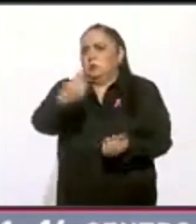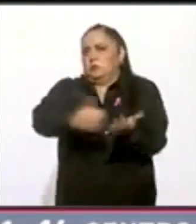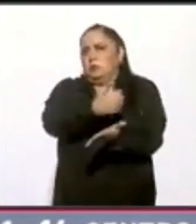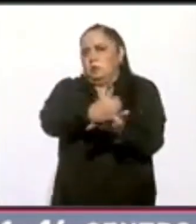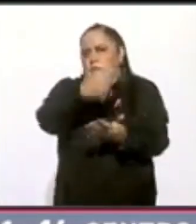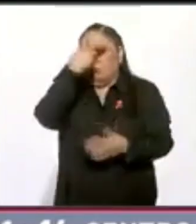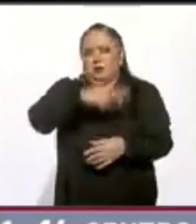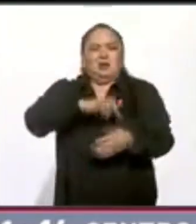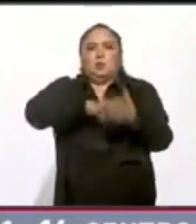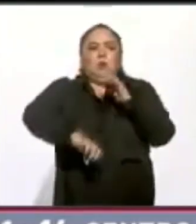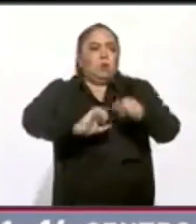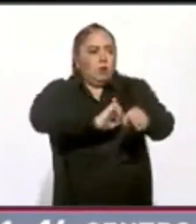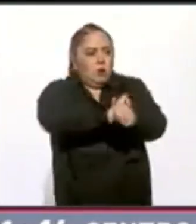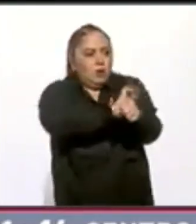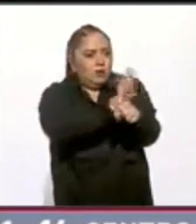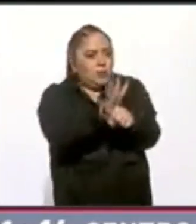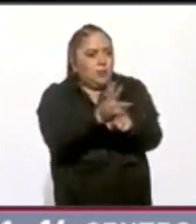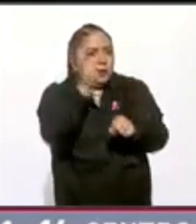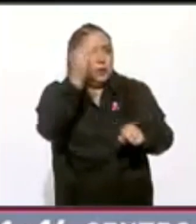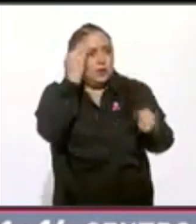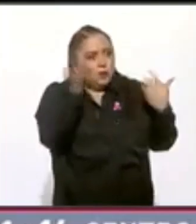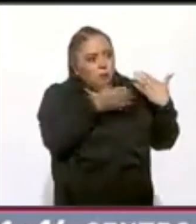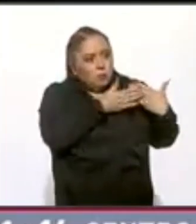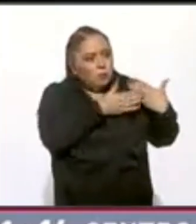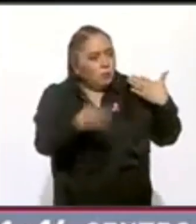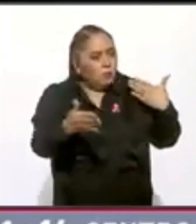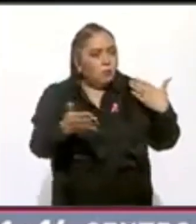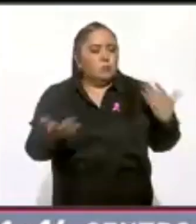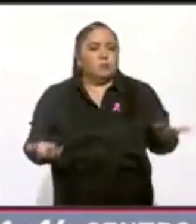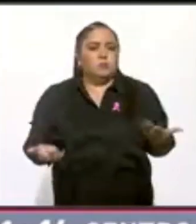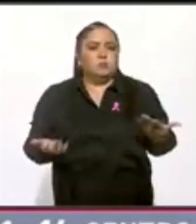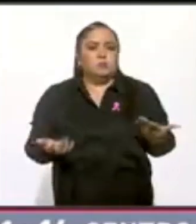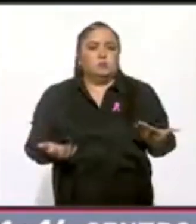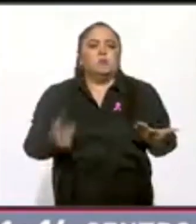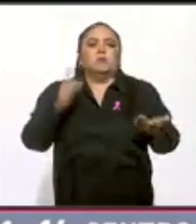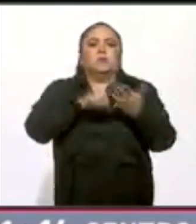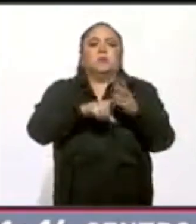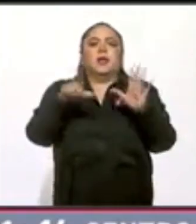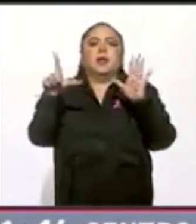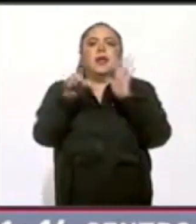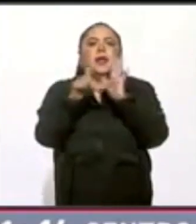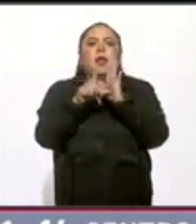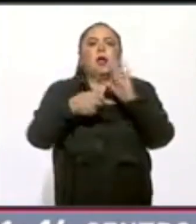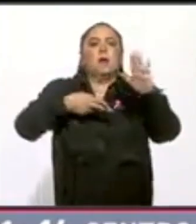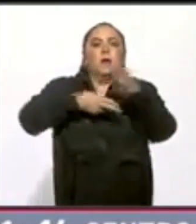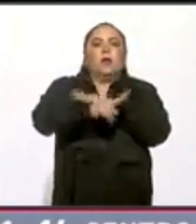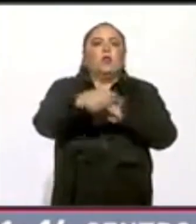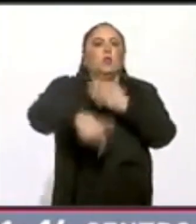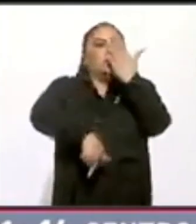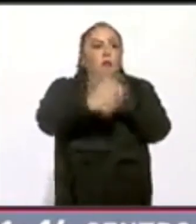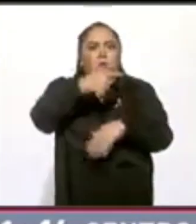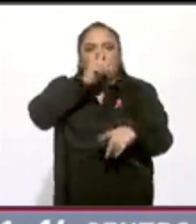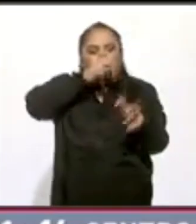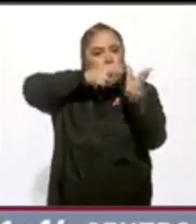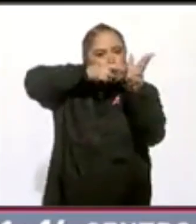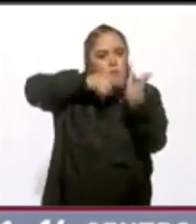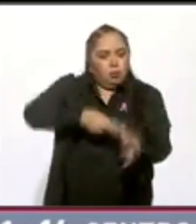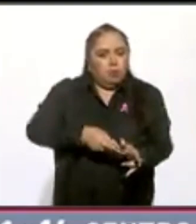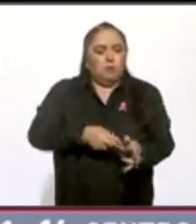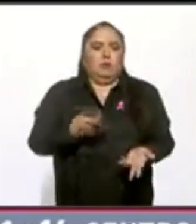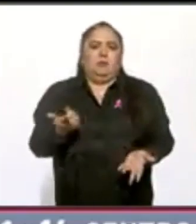fue la pandemia? El derrumbe de la línea 12, las campañas